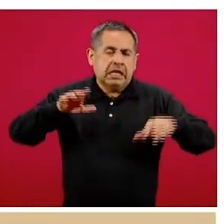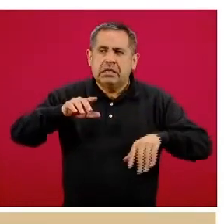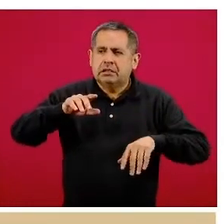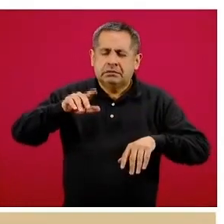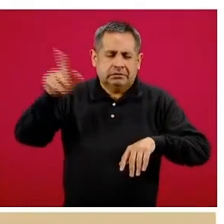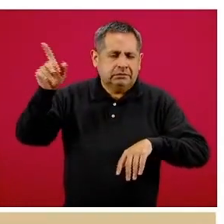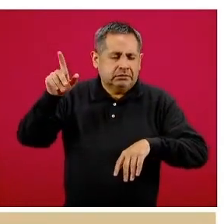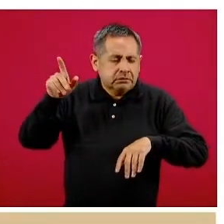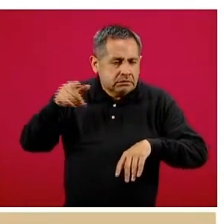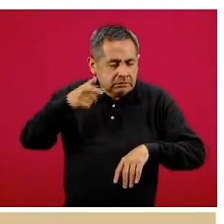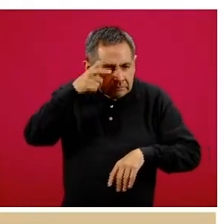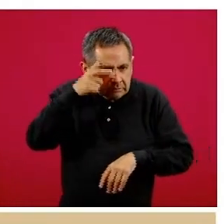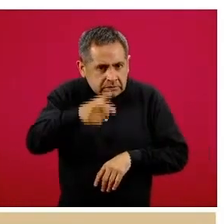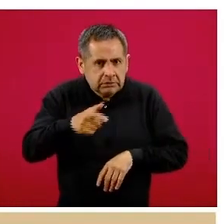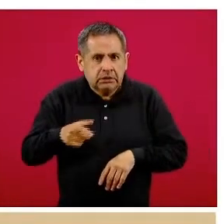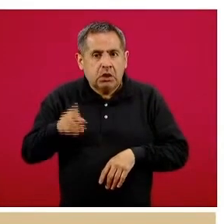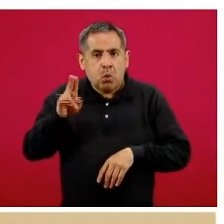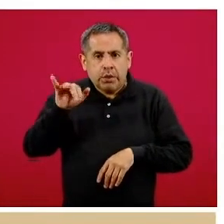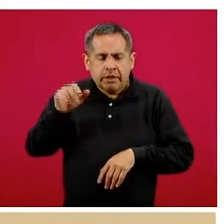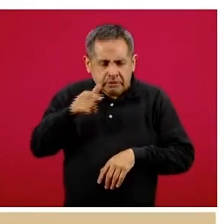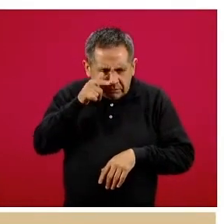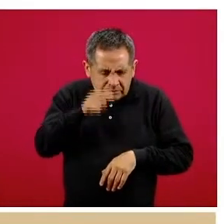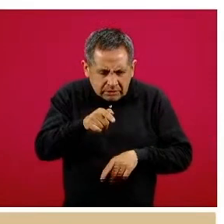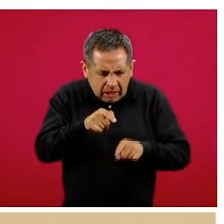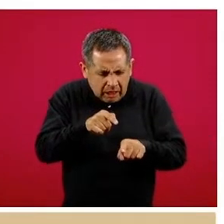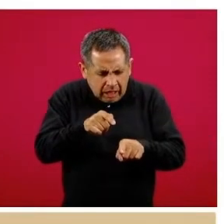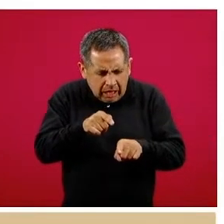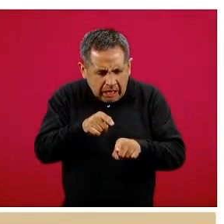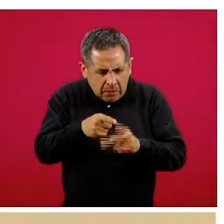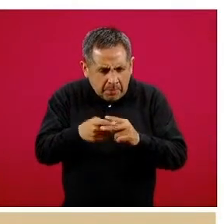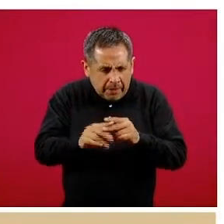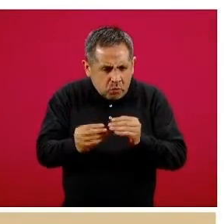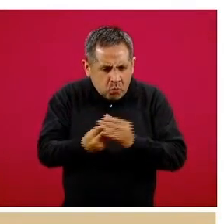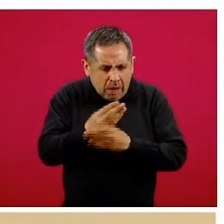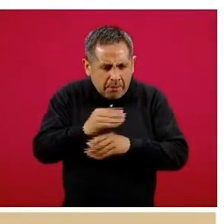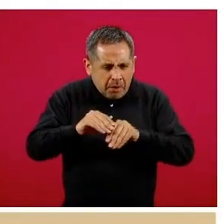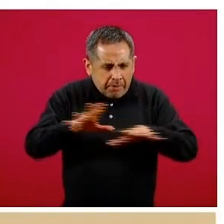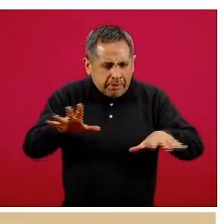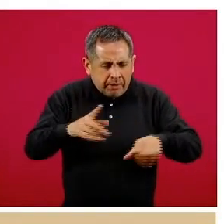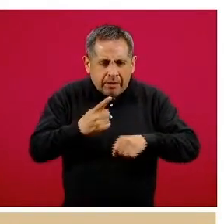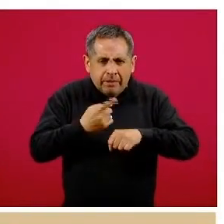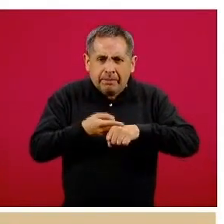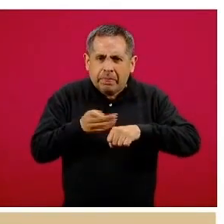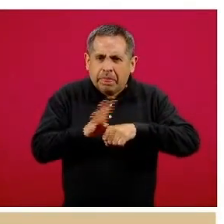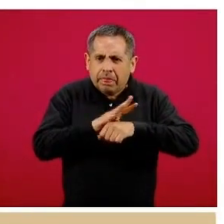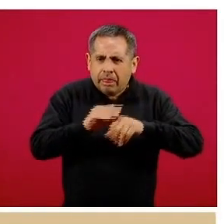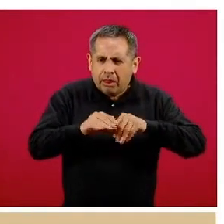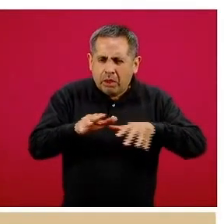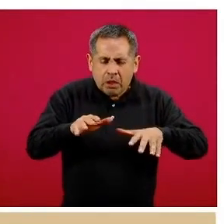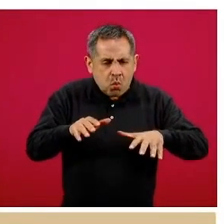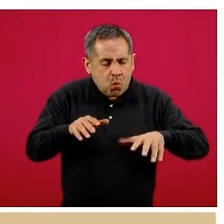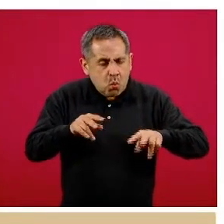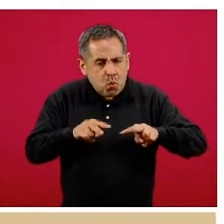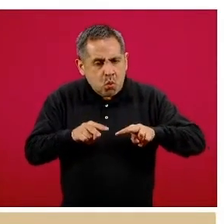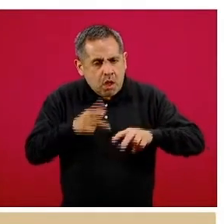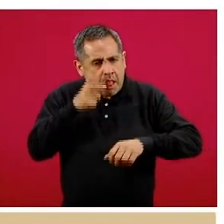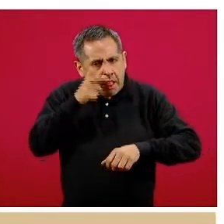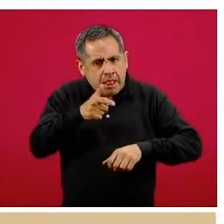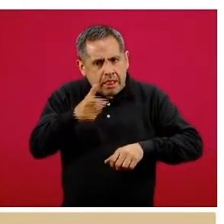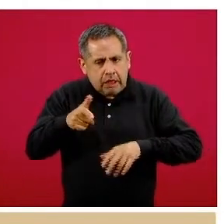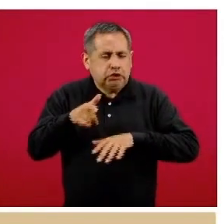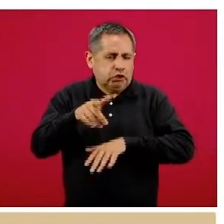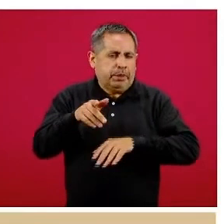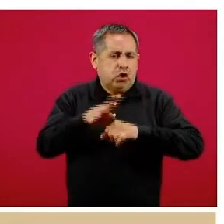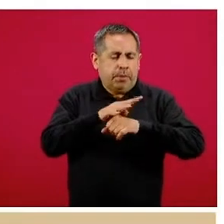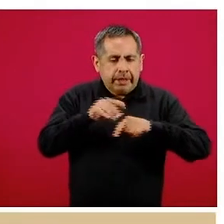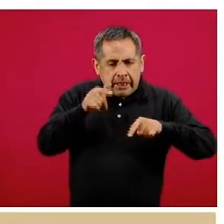oficiales, la UIES ha estado muy pendiente ya en sí. Ahora sí voy a hablar un poco de las actividades que se han hecho en el marco de